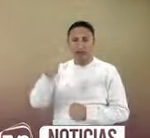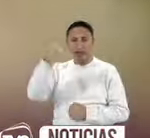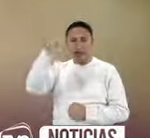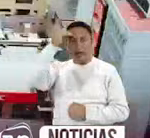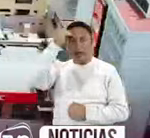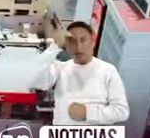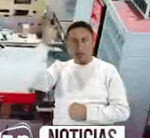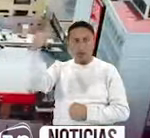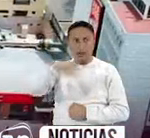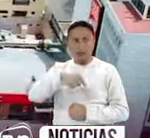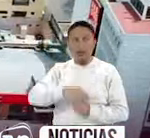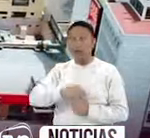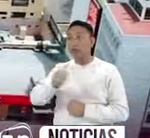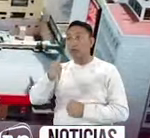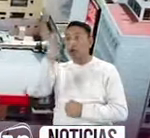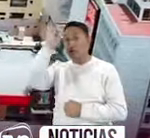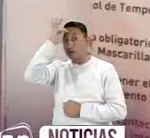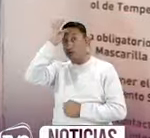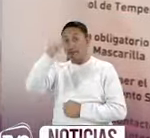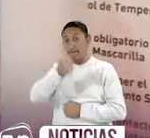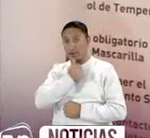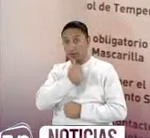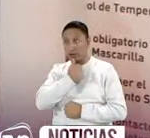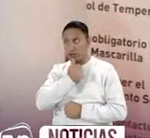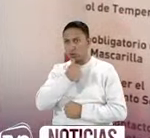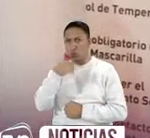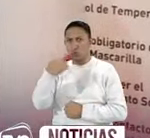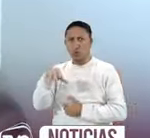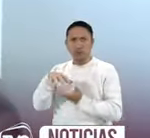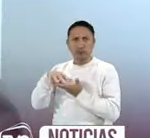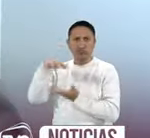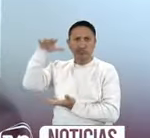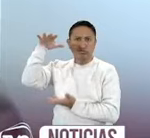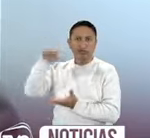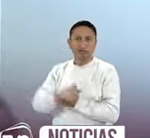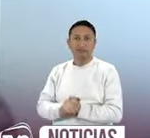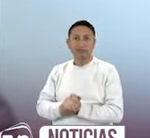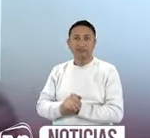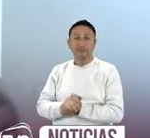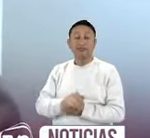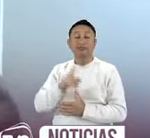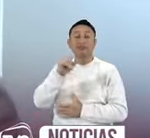entidad con los prestadores de salud externos. La deuda asciende a